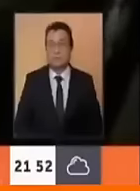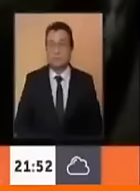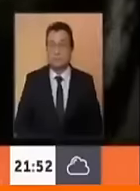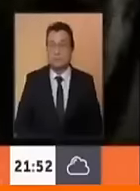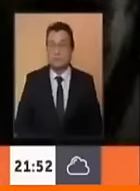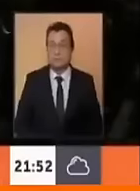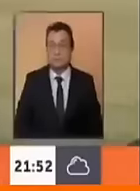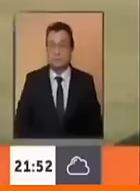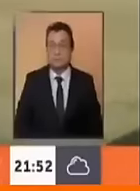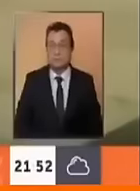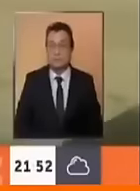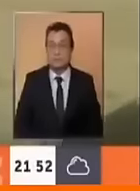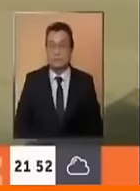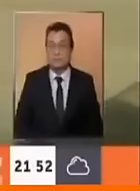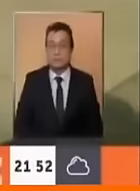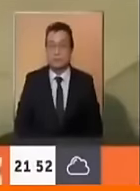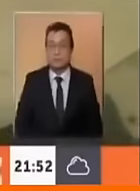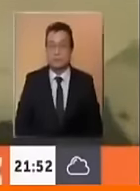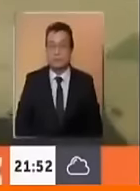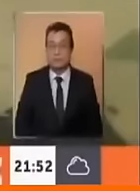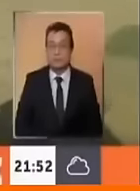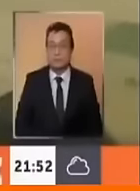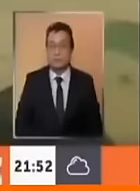la experiencia.